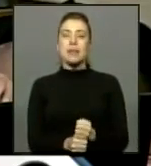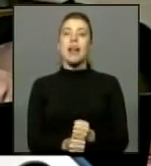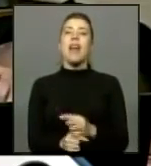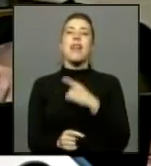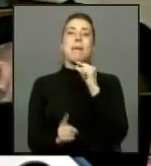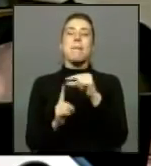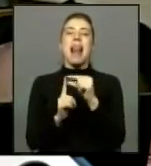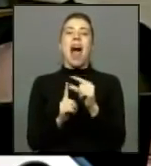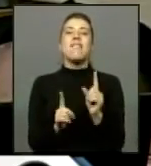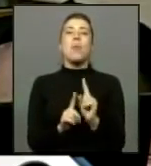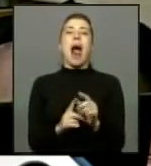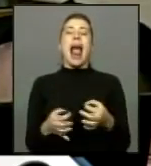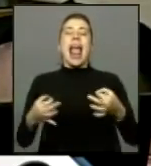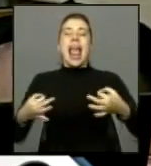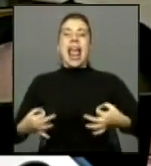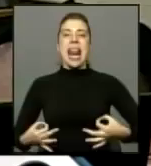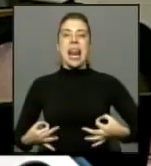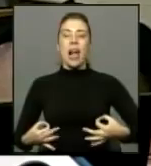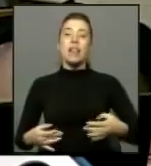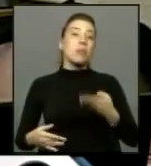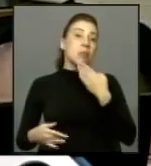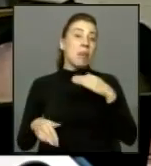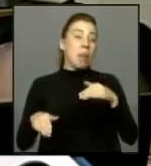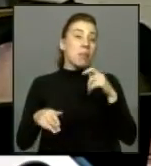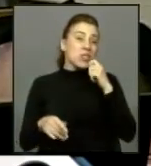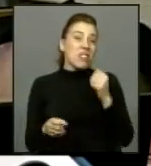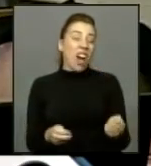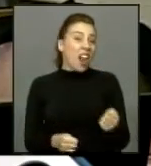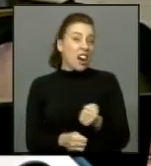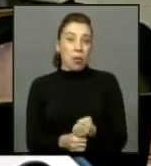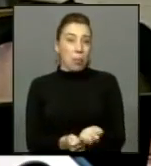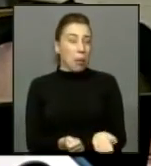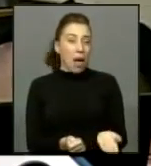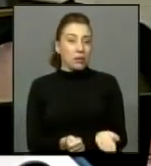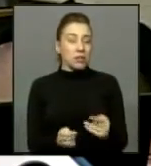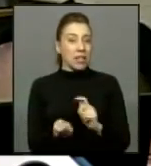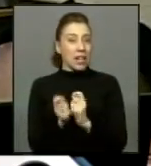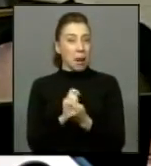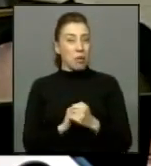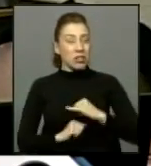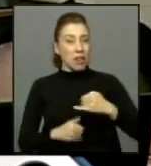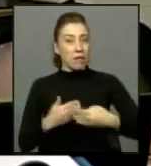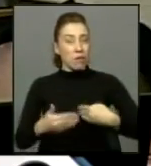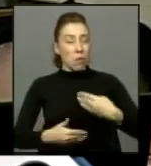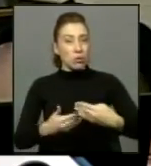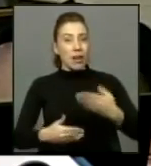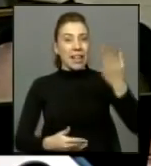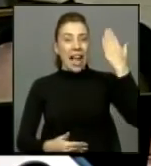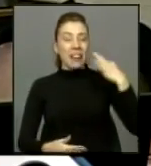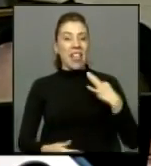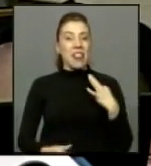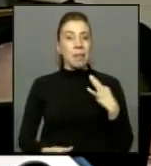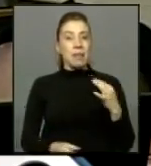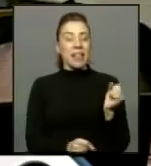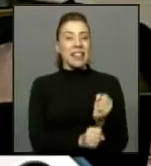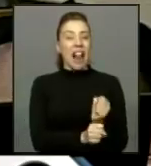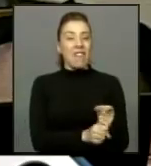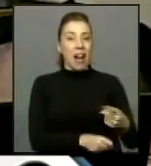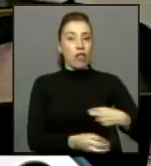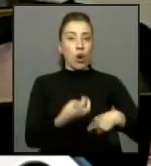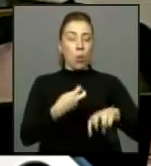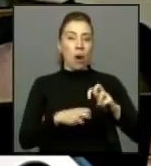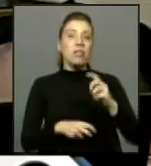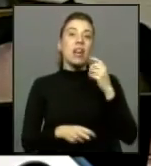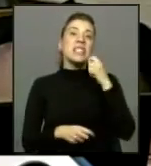pero reemplazo igual. Si producto de esta modificación se va a mantener el funcionamiento de lo que antes dependía de los trabajadores huelguistas,